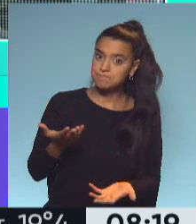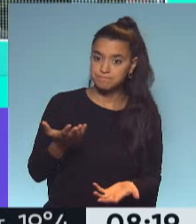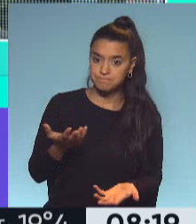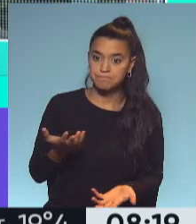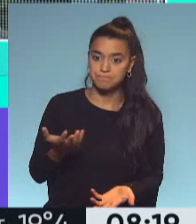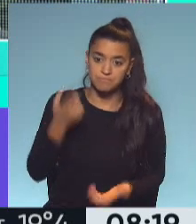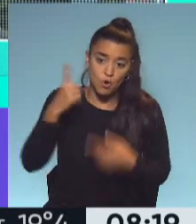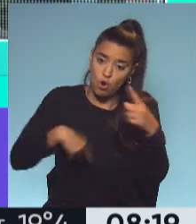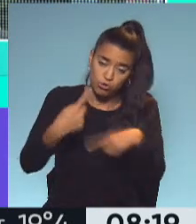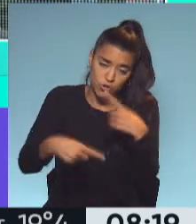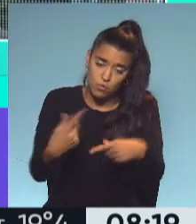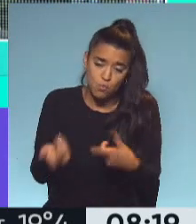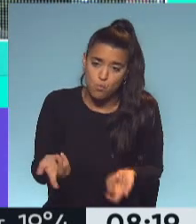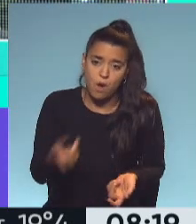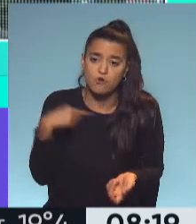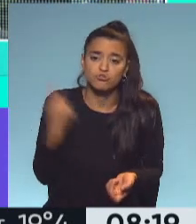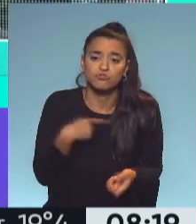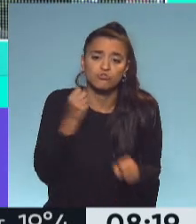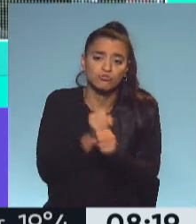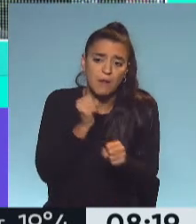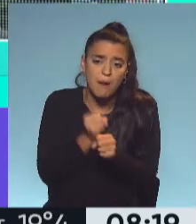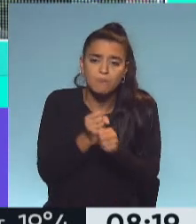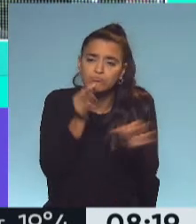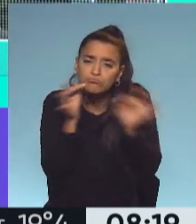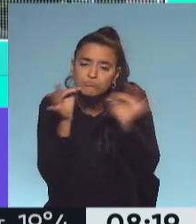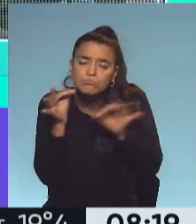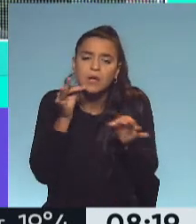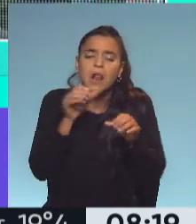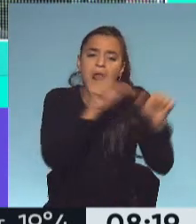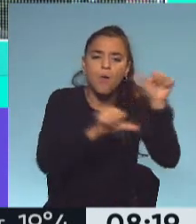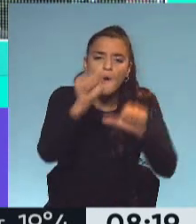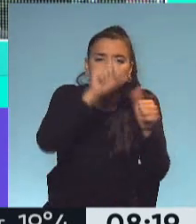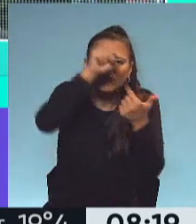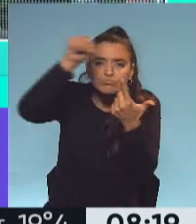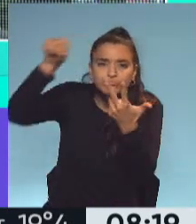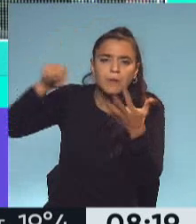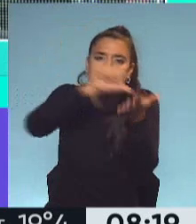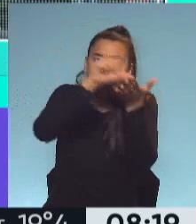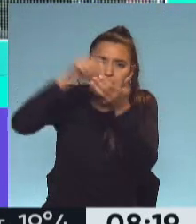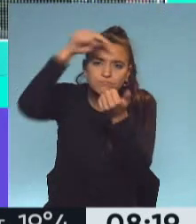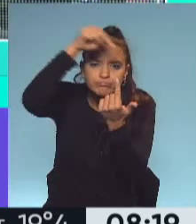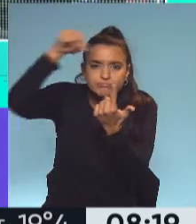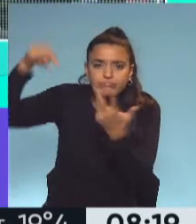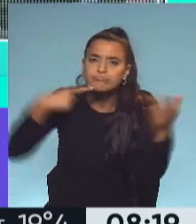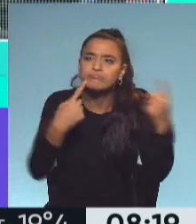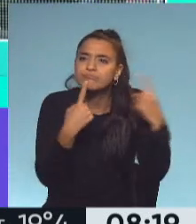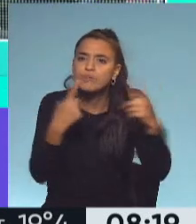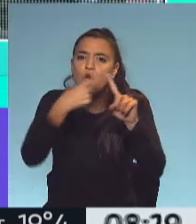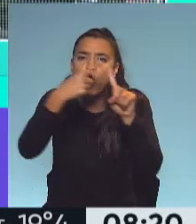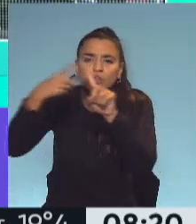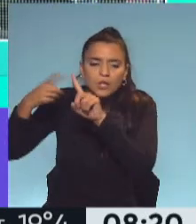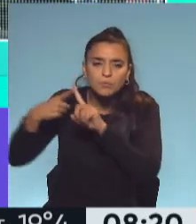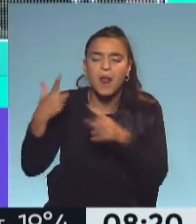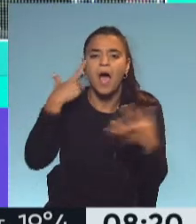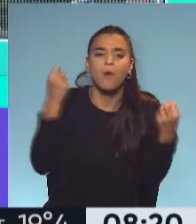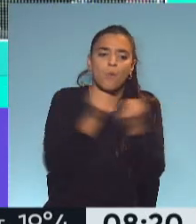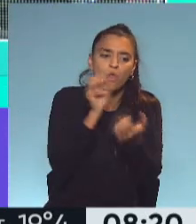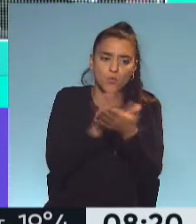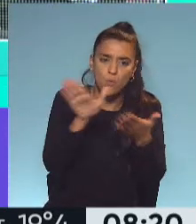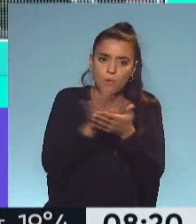eso continúa. Seguimos trabajando y dialogando con varios laboratorios y países para poder cerrar nuevos acuerdos y